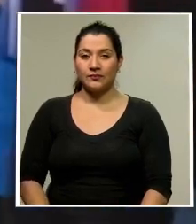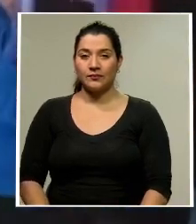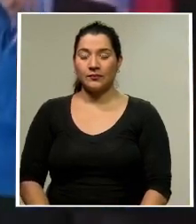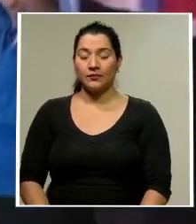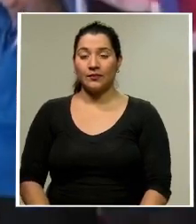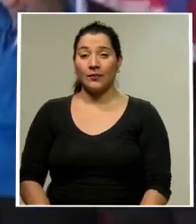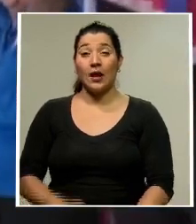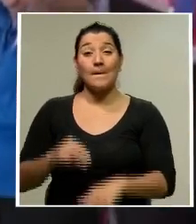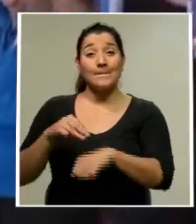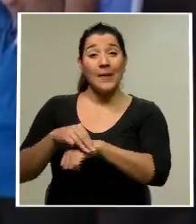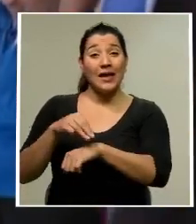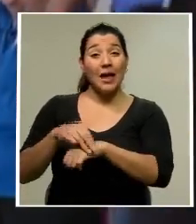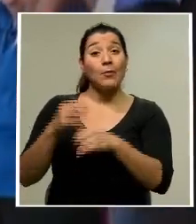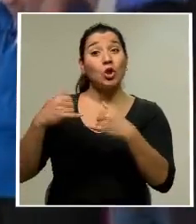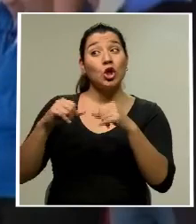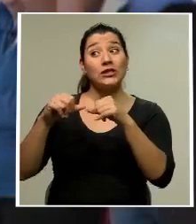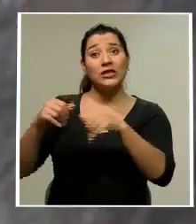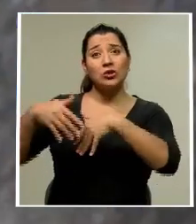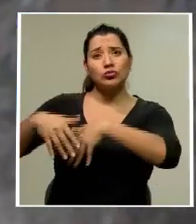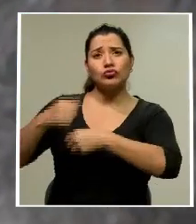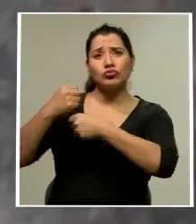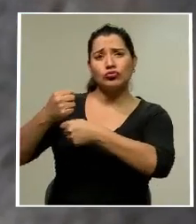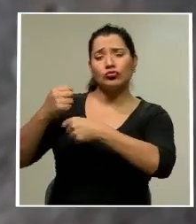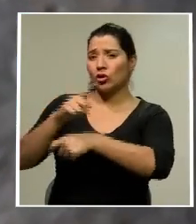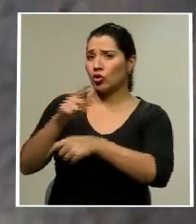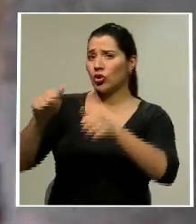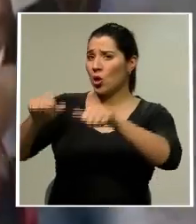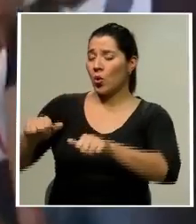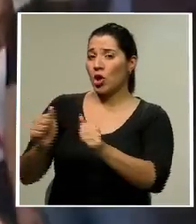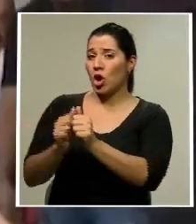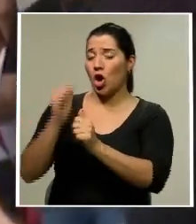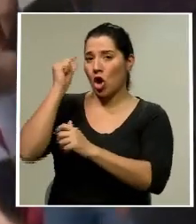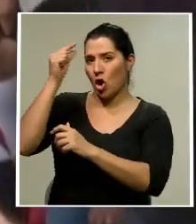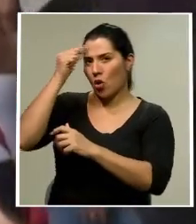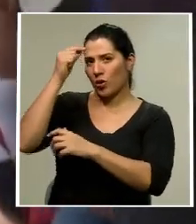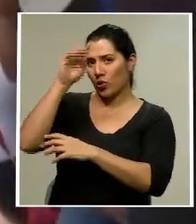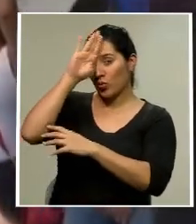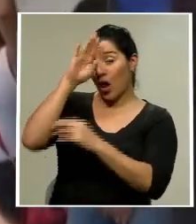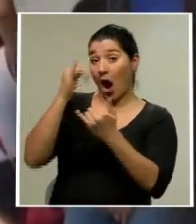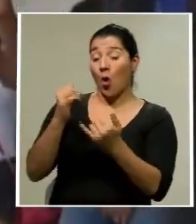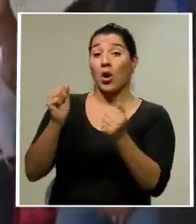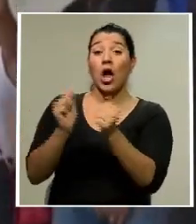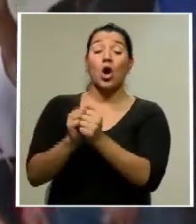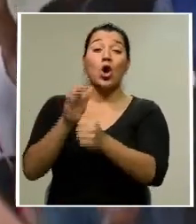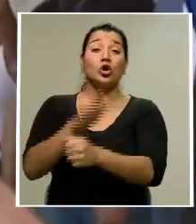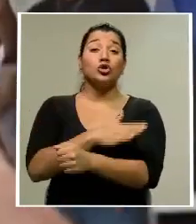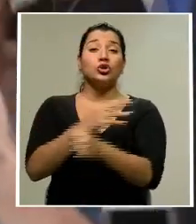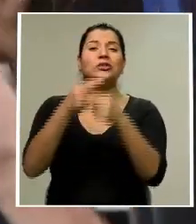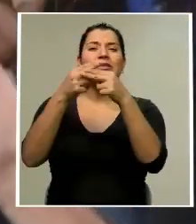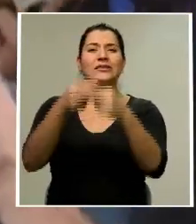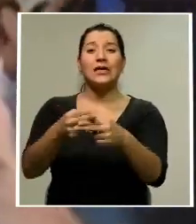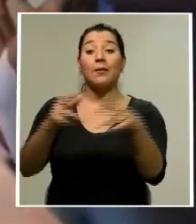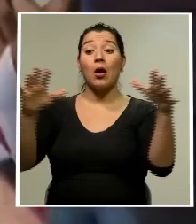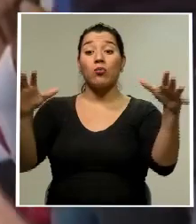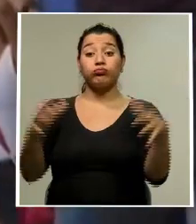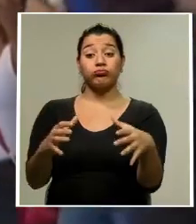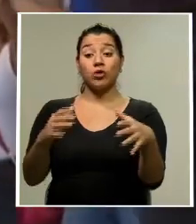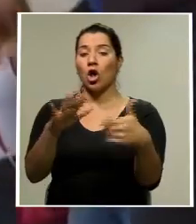En Miami siguen las manifestaciones en contra del gobierno cubano, esta vez con un concierto con el lema "Todos somos